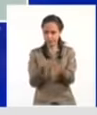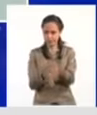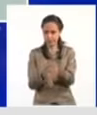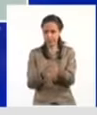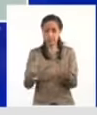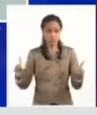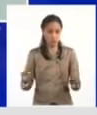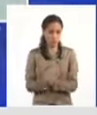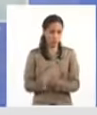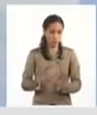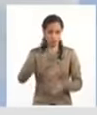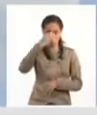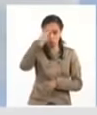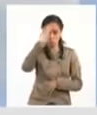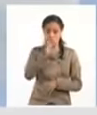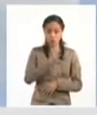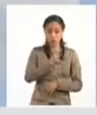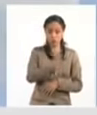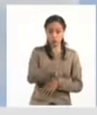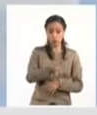de los